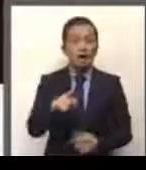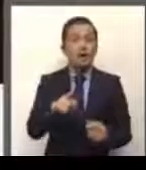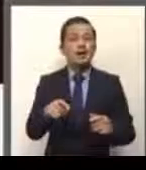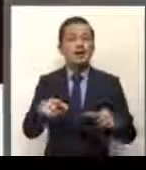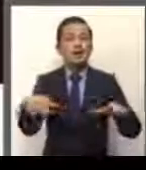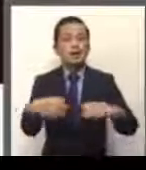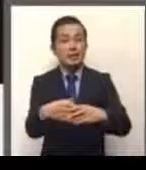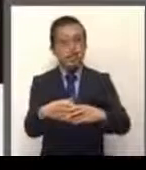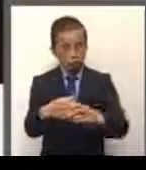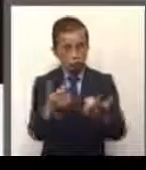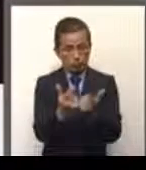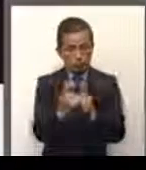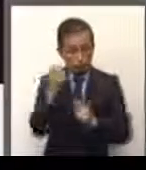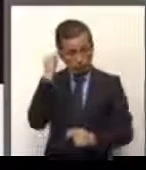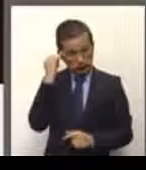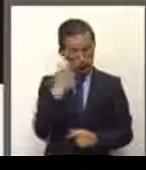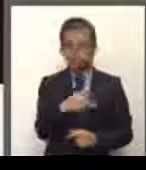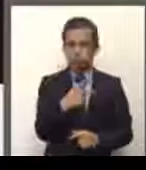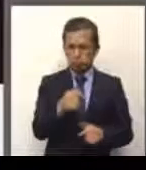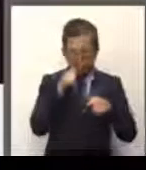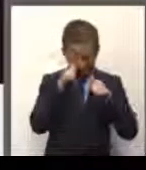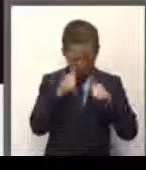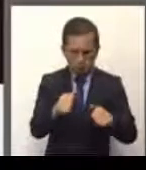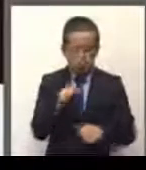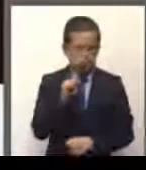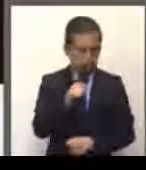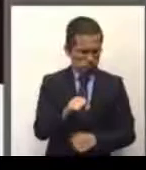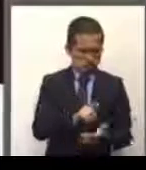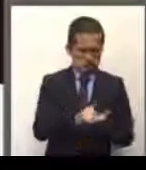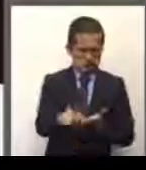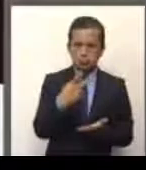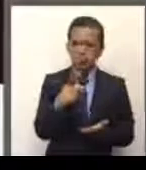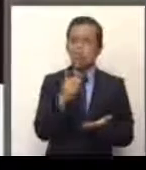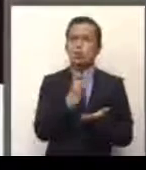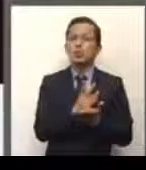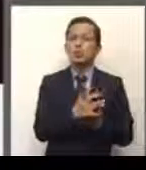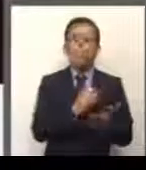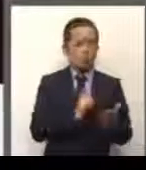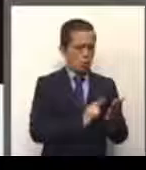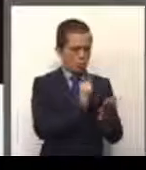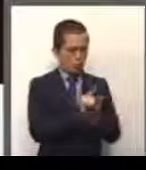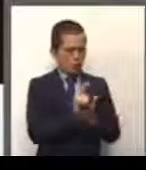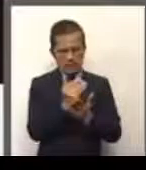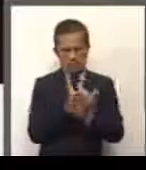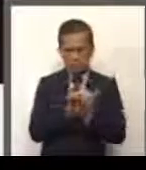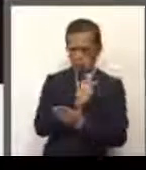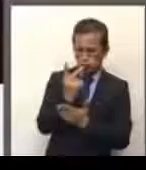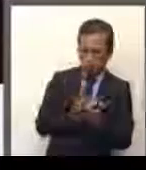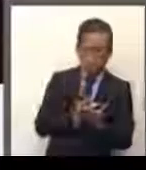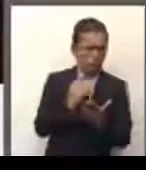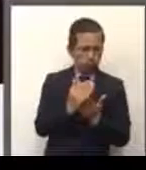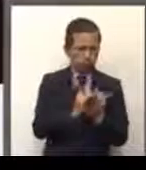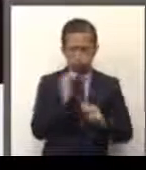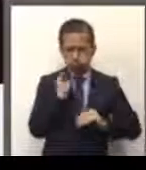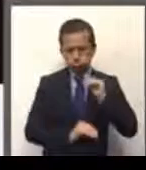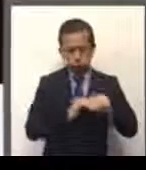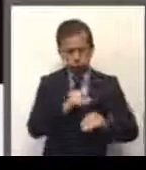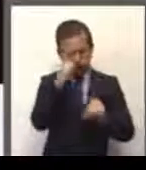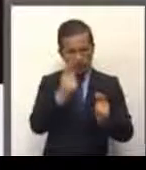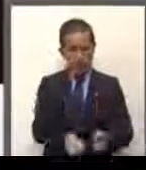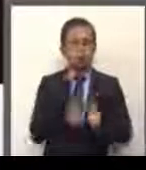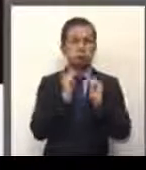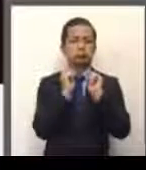de atención sin mayor atribución que el ser receptores de las políticas públicas, es decir,